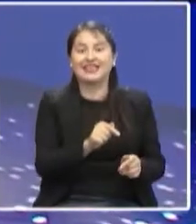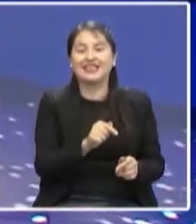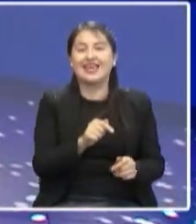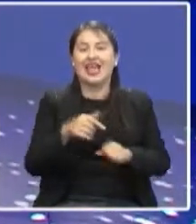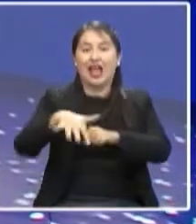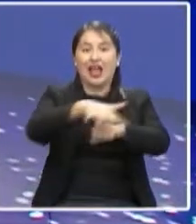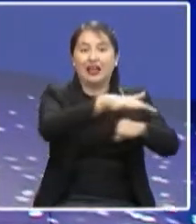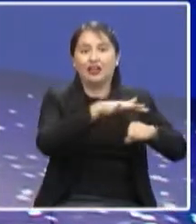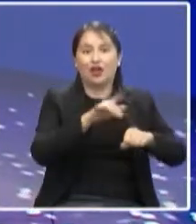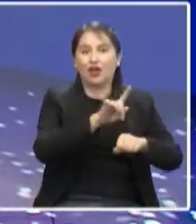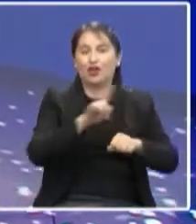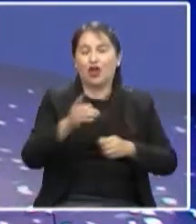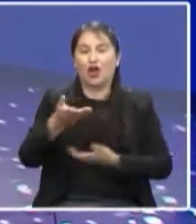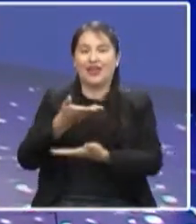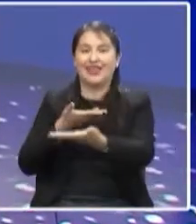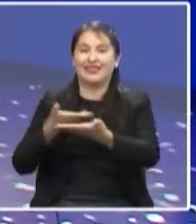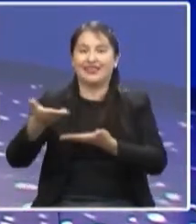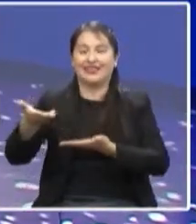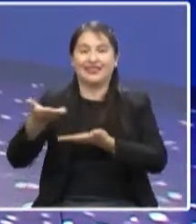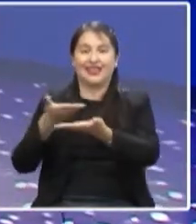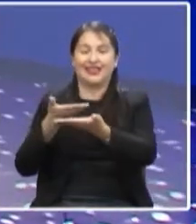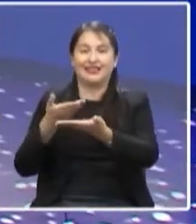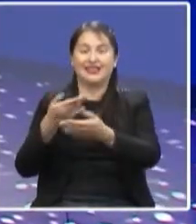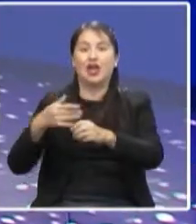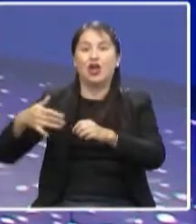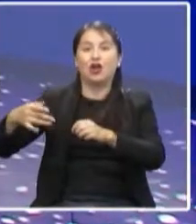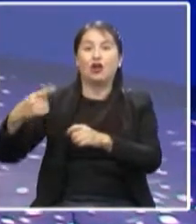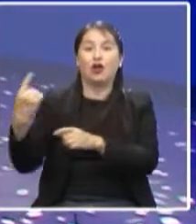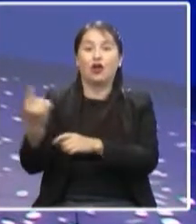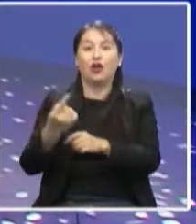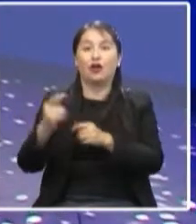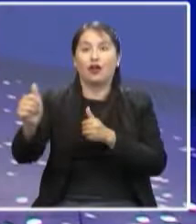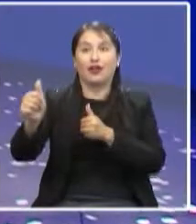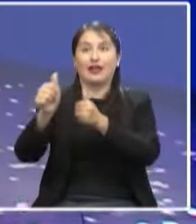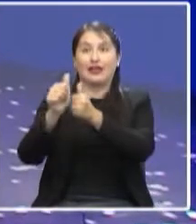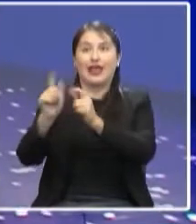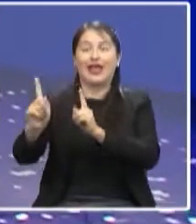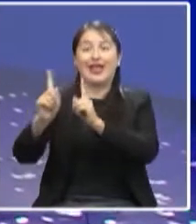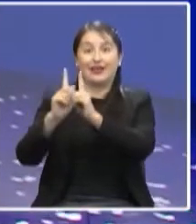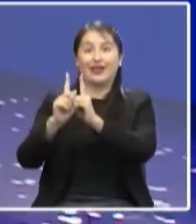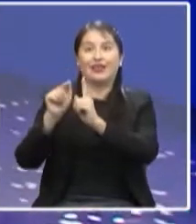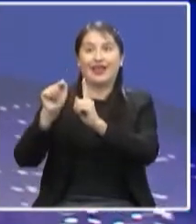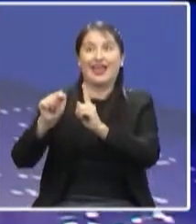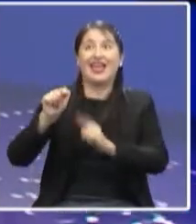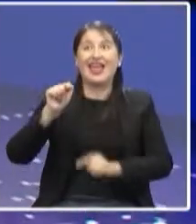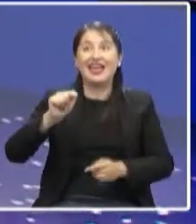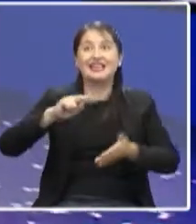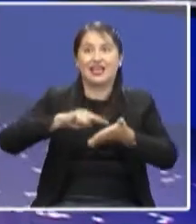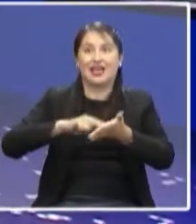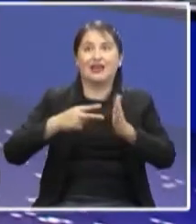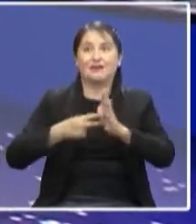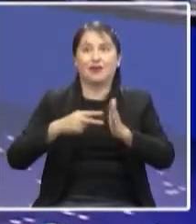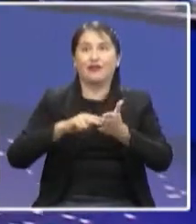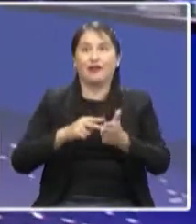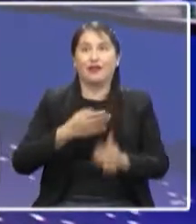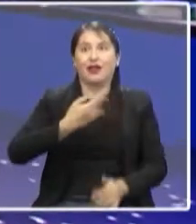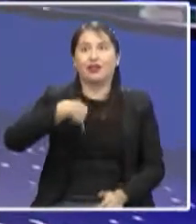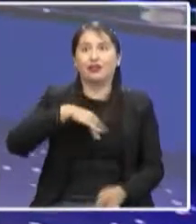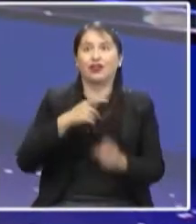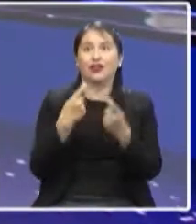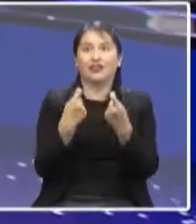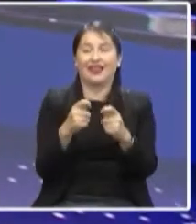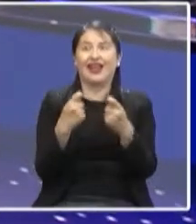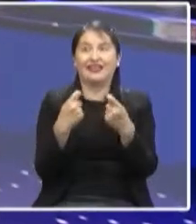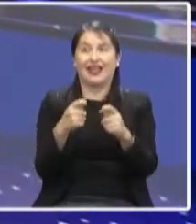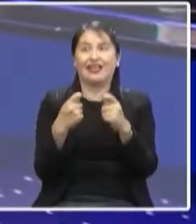interactuar directamente con esas hélices expuestas con las personas. Este es el problema que nosotros estábamos tratando de resolver.